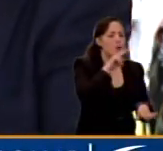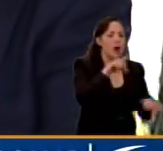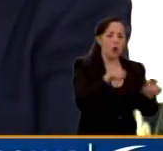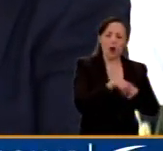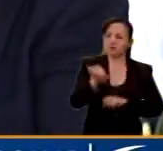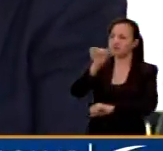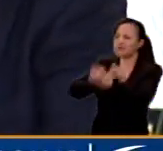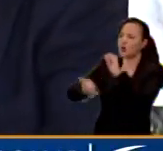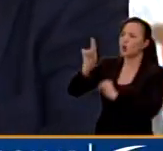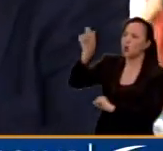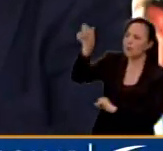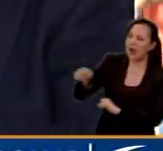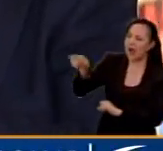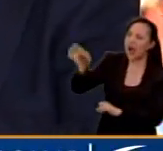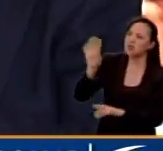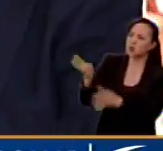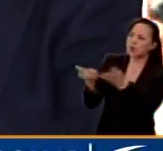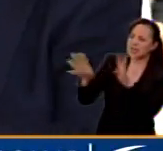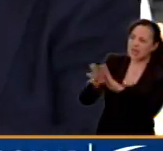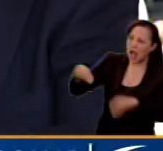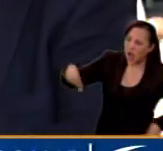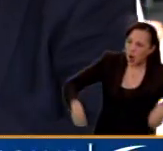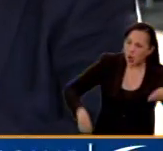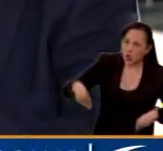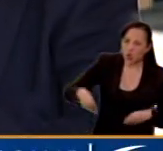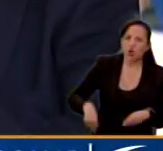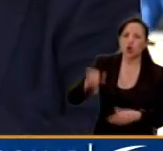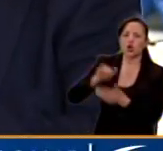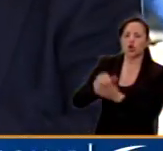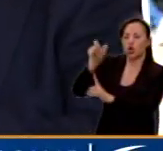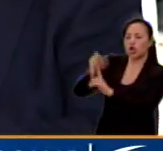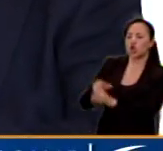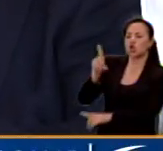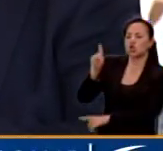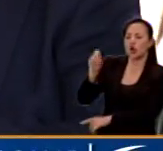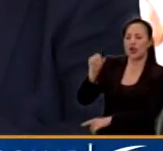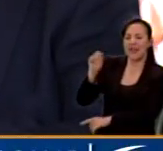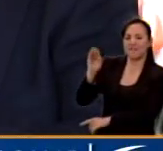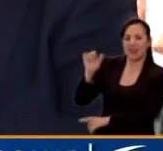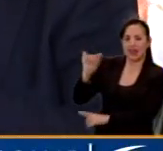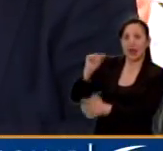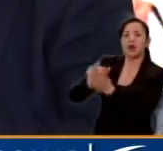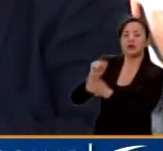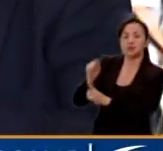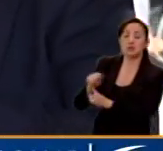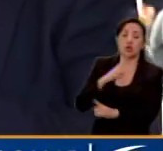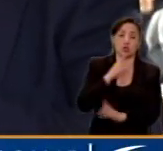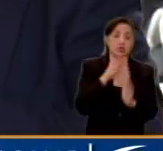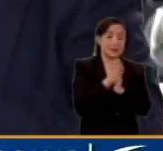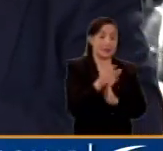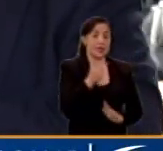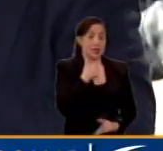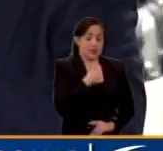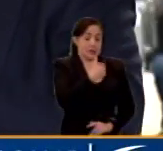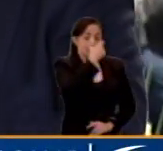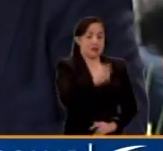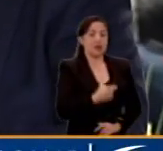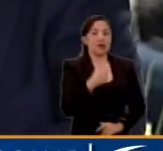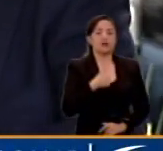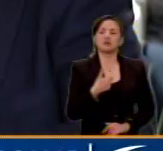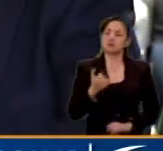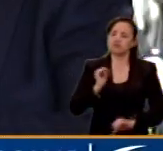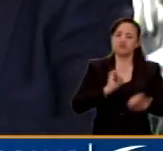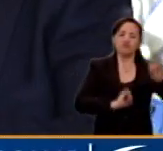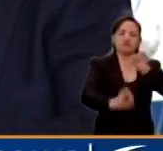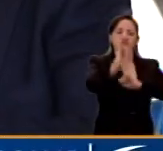senador corrupto. Dolabela. Y en ese momento dirá que él, César, defiende a Roma